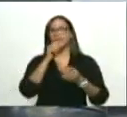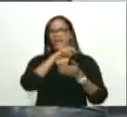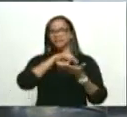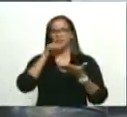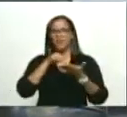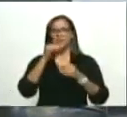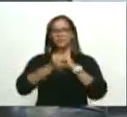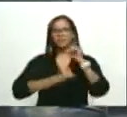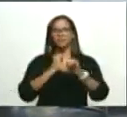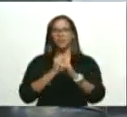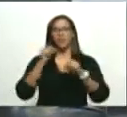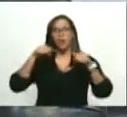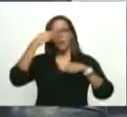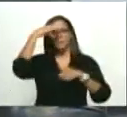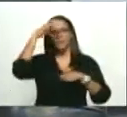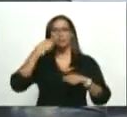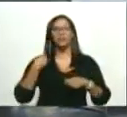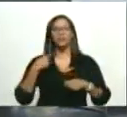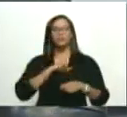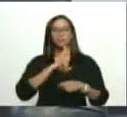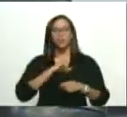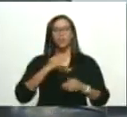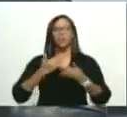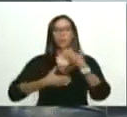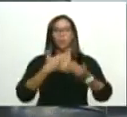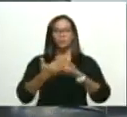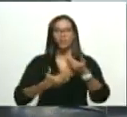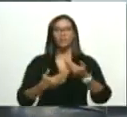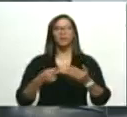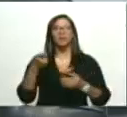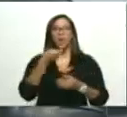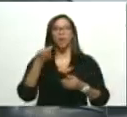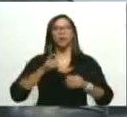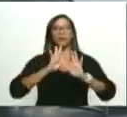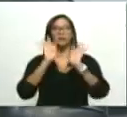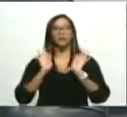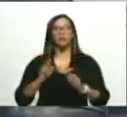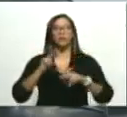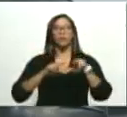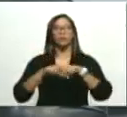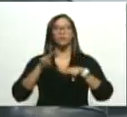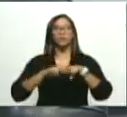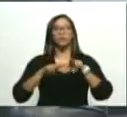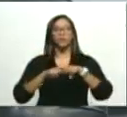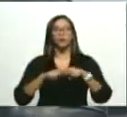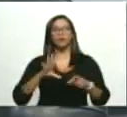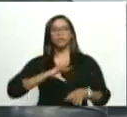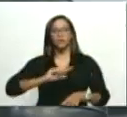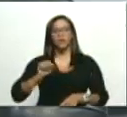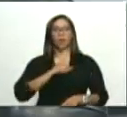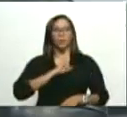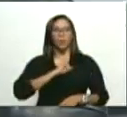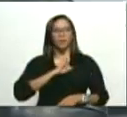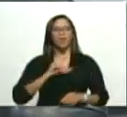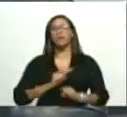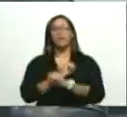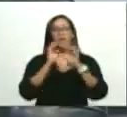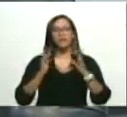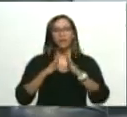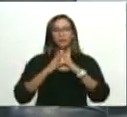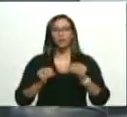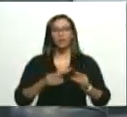Hoy en día México vive su propio proceso de tratar de cierta manera construir una soberanía propia y obviamente todo lo